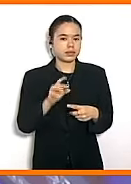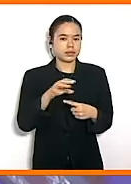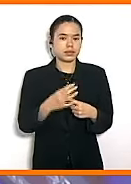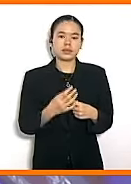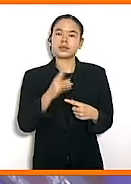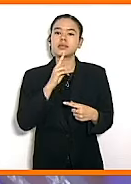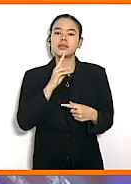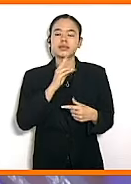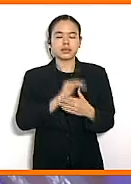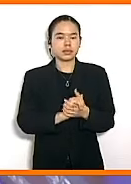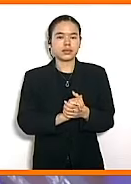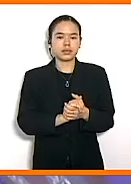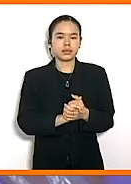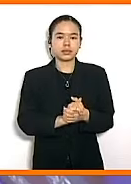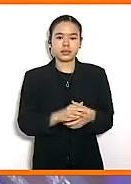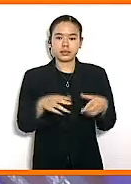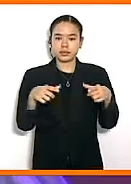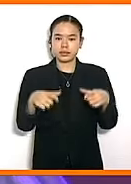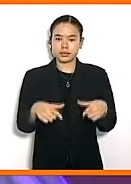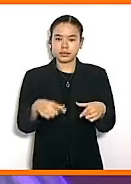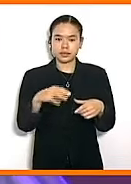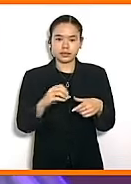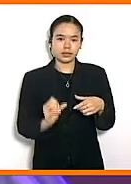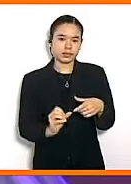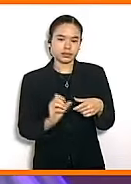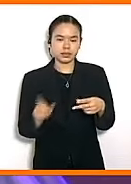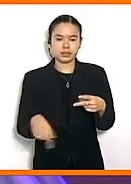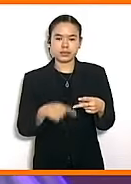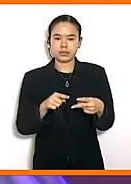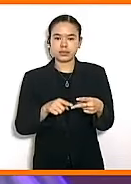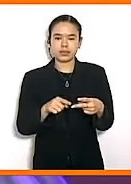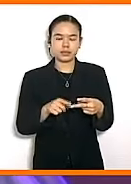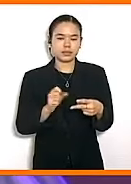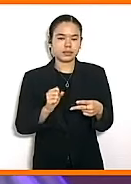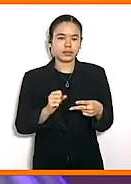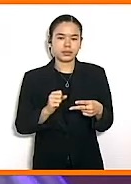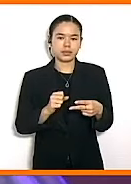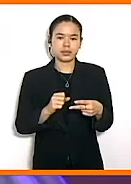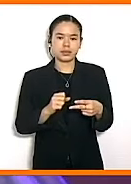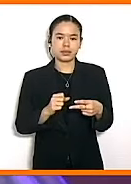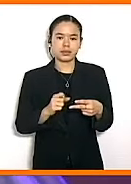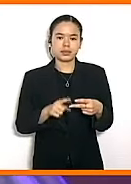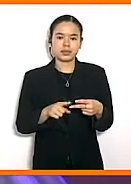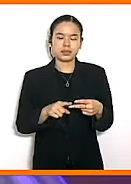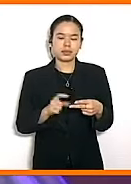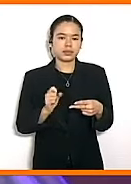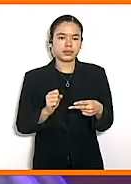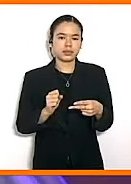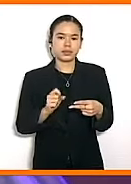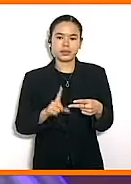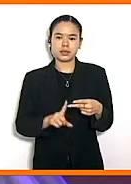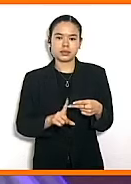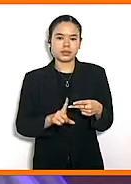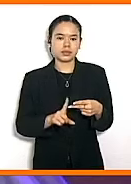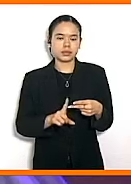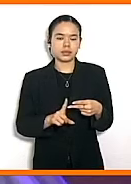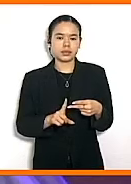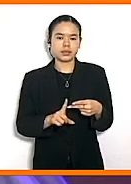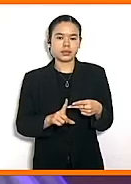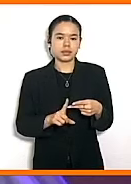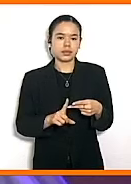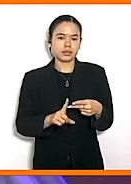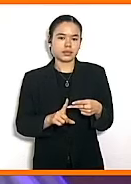su catrachada Tustaca. Ahora conoceremos ese segundo número ganador. Su primer dígito, 1. Segundo